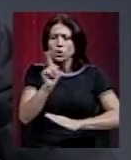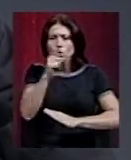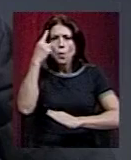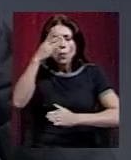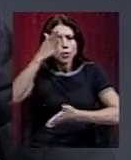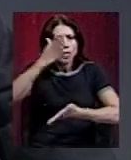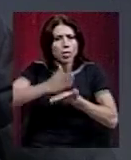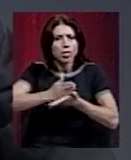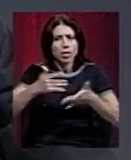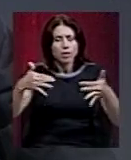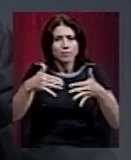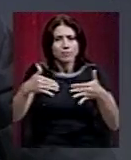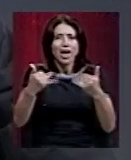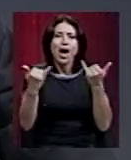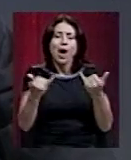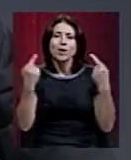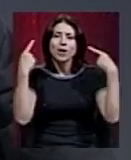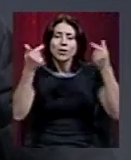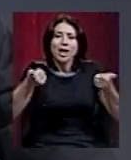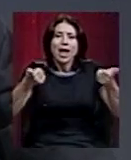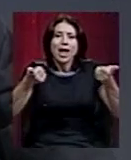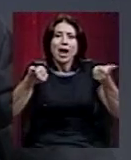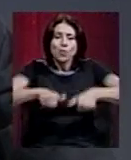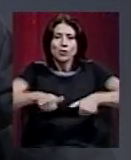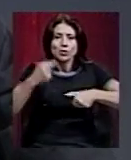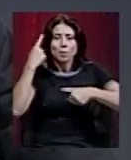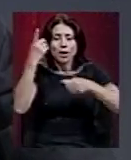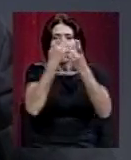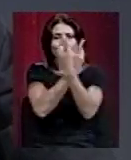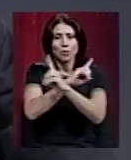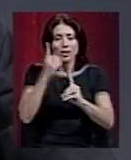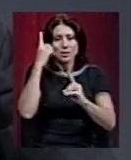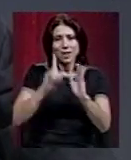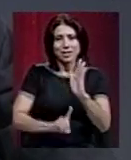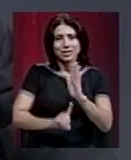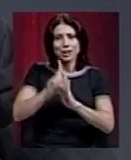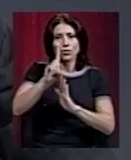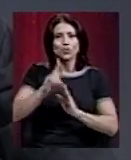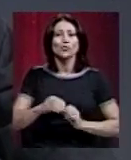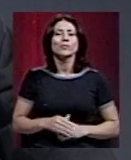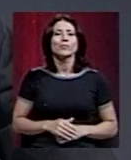bélicos, sino nuevos acuerdos para la democracia y para el desarrollo. Pues